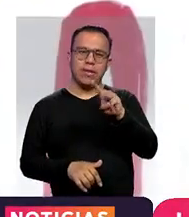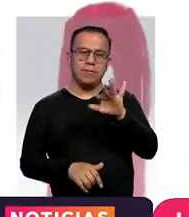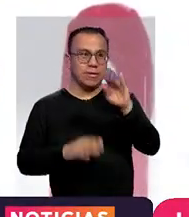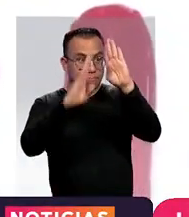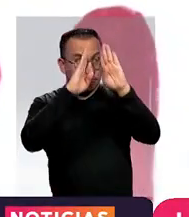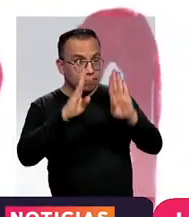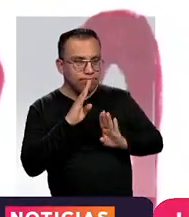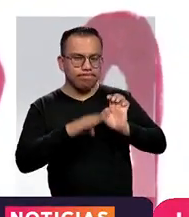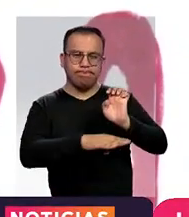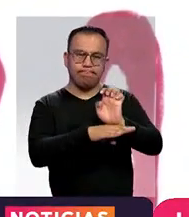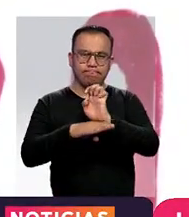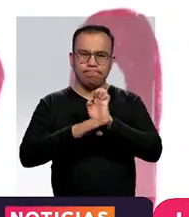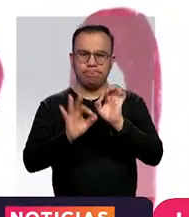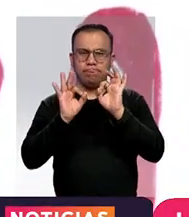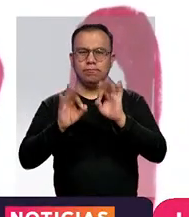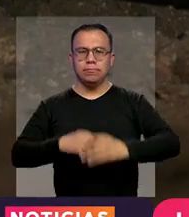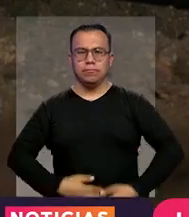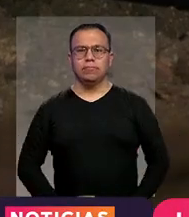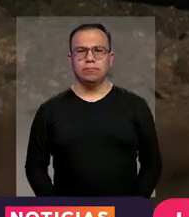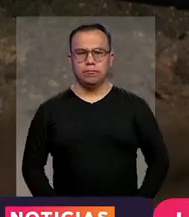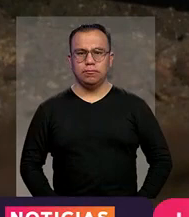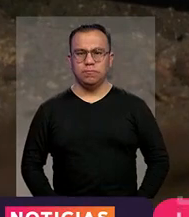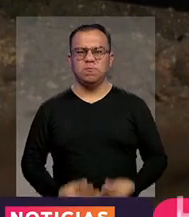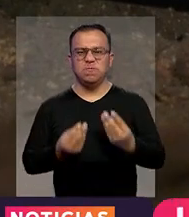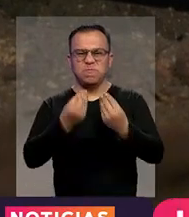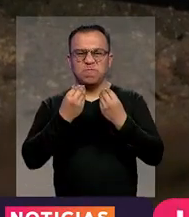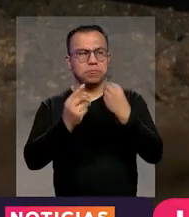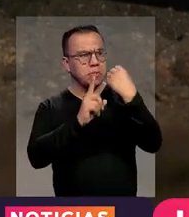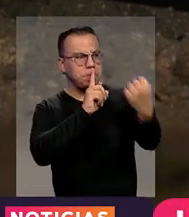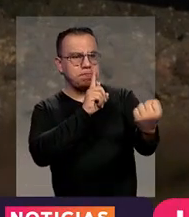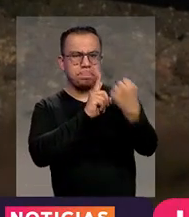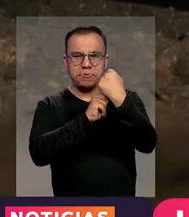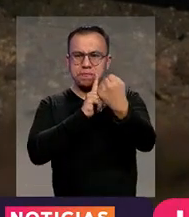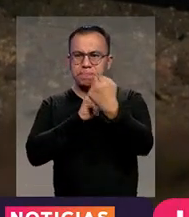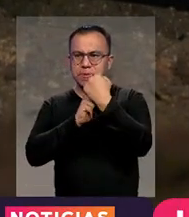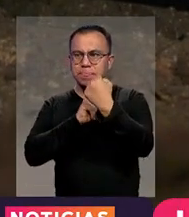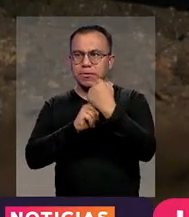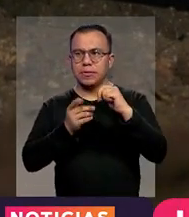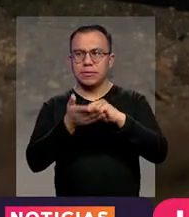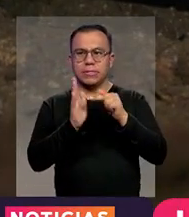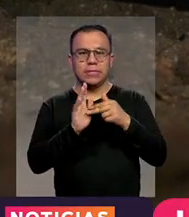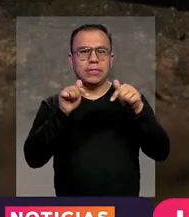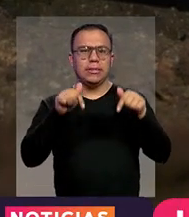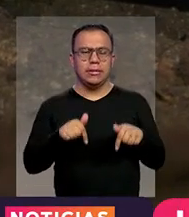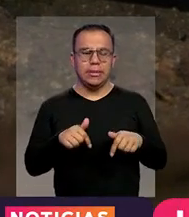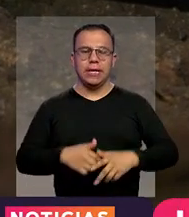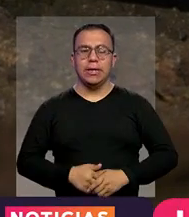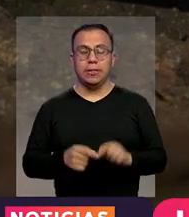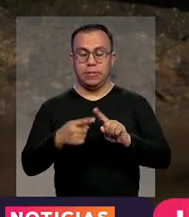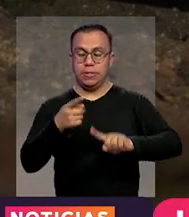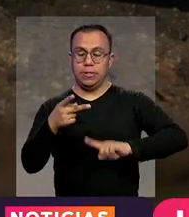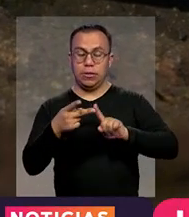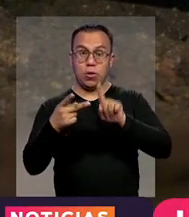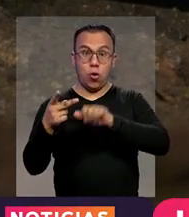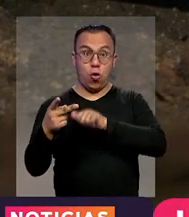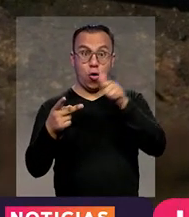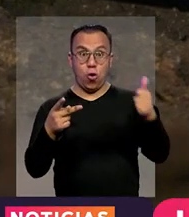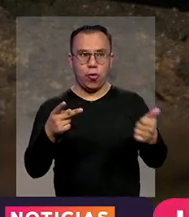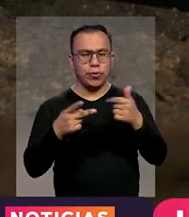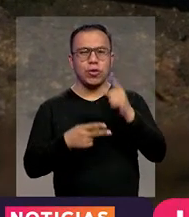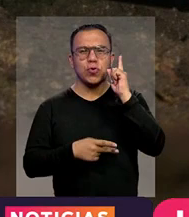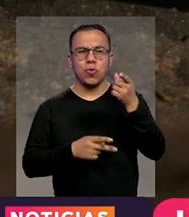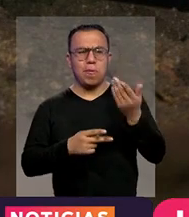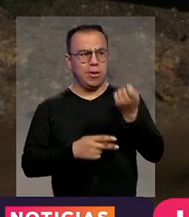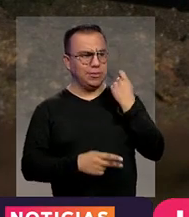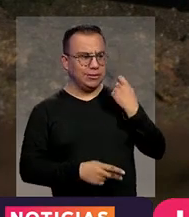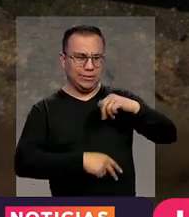las entidades correspondientes. Para que no se olviden del adulto mayor, esa es una parte. Y la otra, que a mí me atracaron